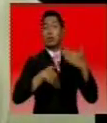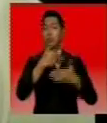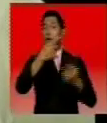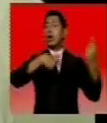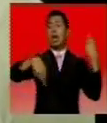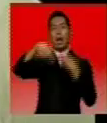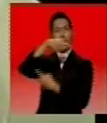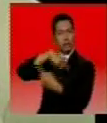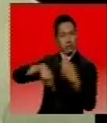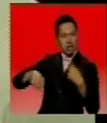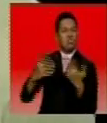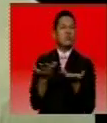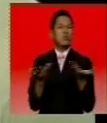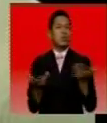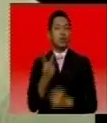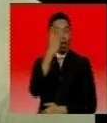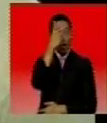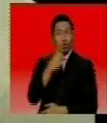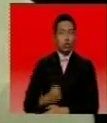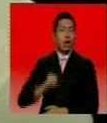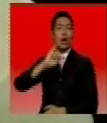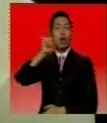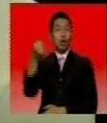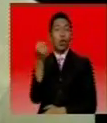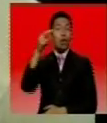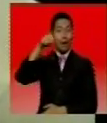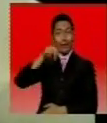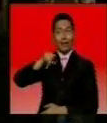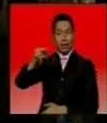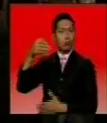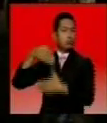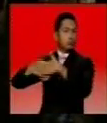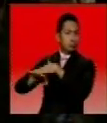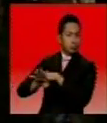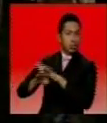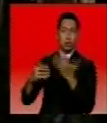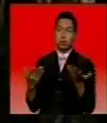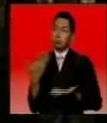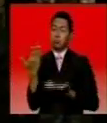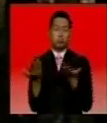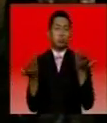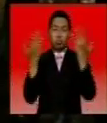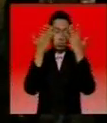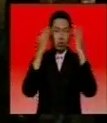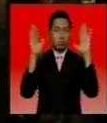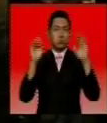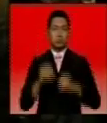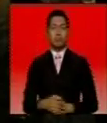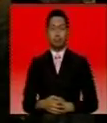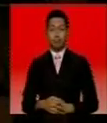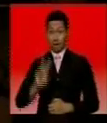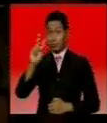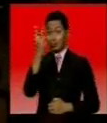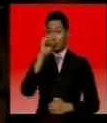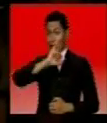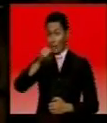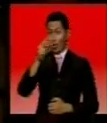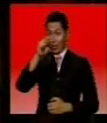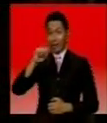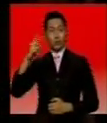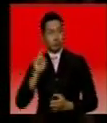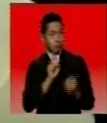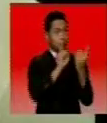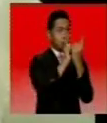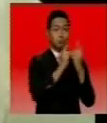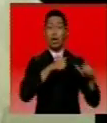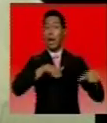y se hospedaron en el hostal JN de ahí, no se supo más nada de ellas. Acudimos al segundo hostal, pero la administradora prefirió no dar